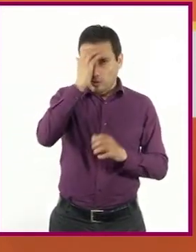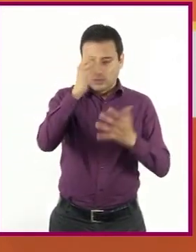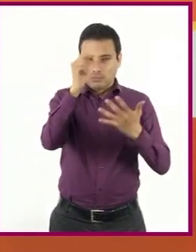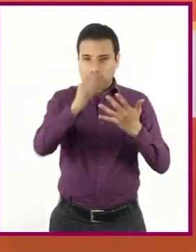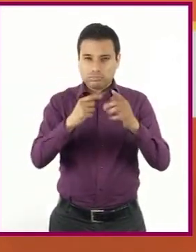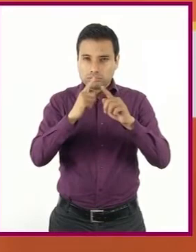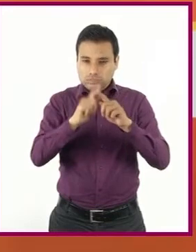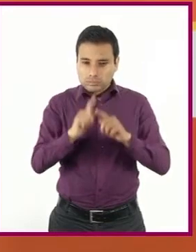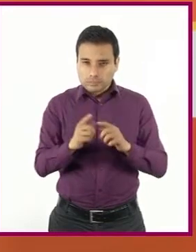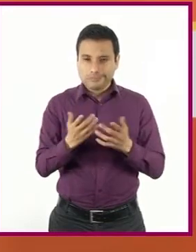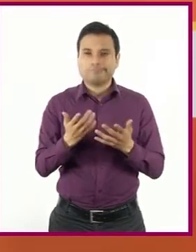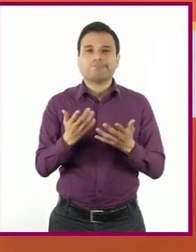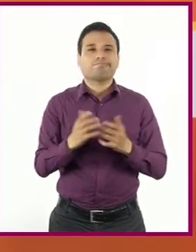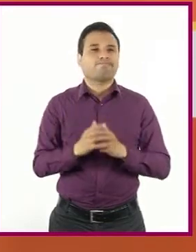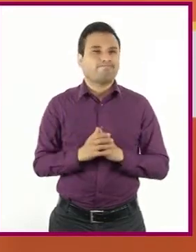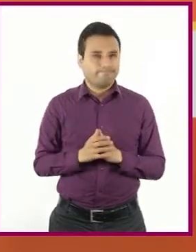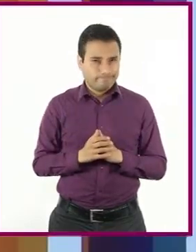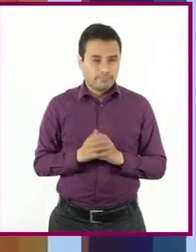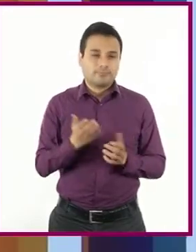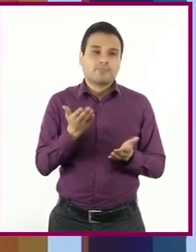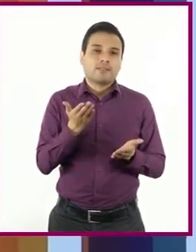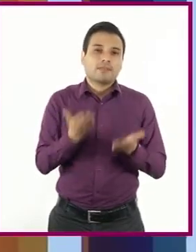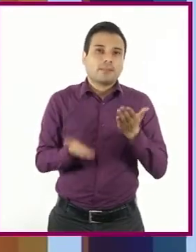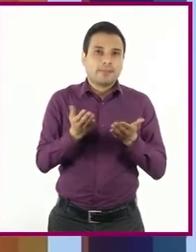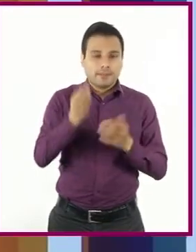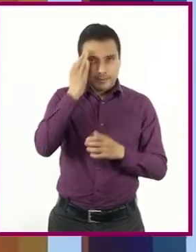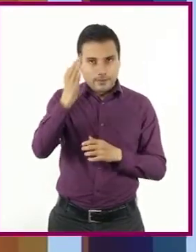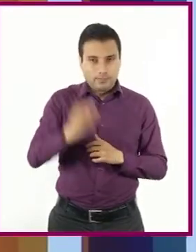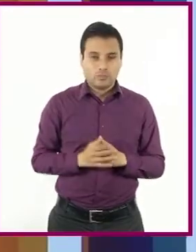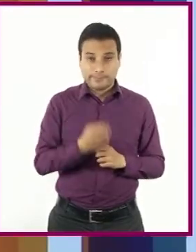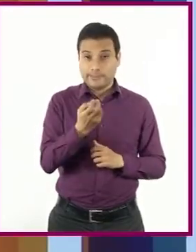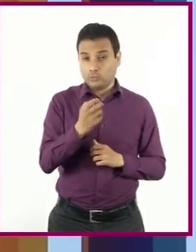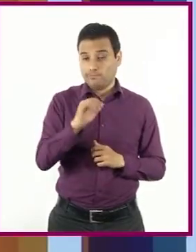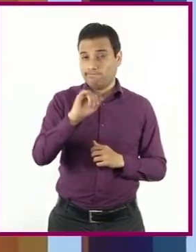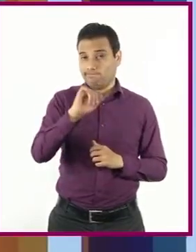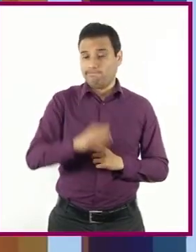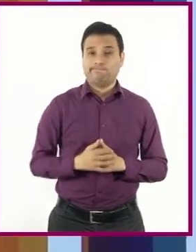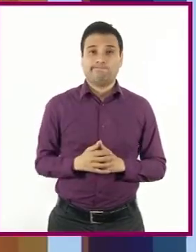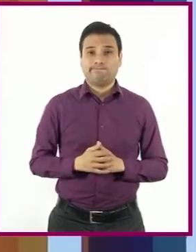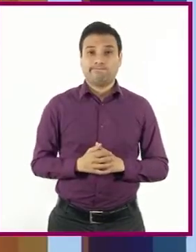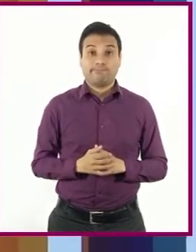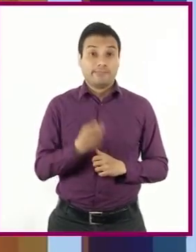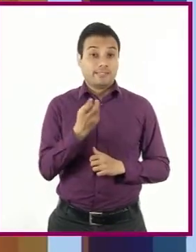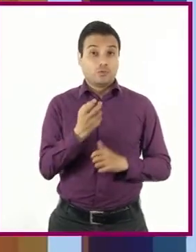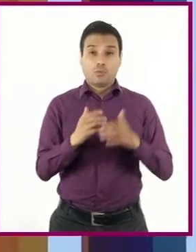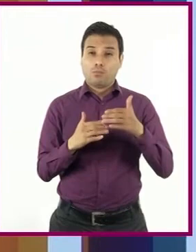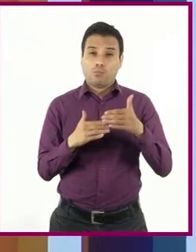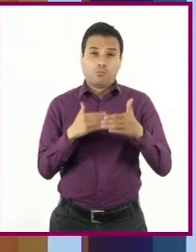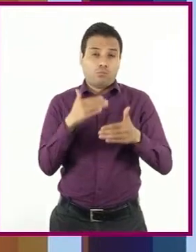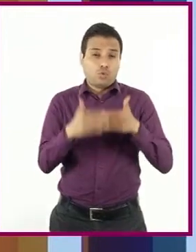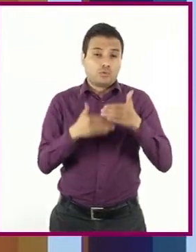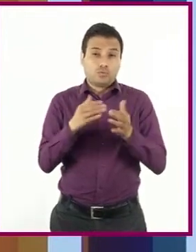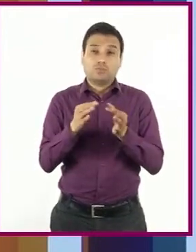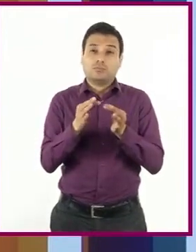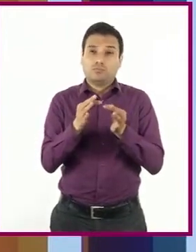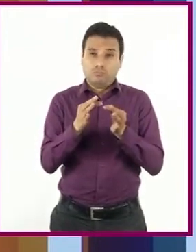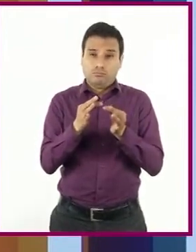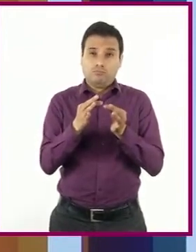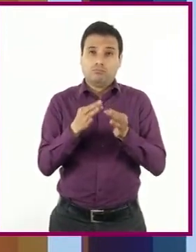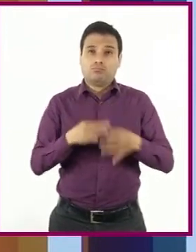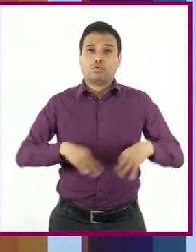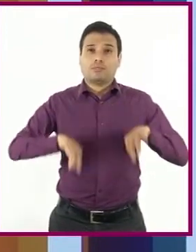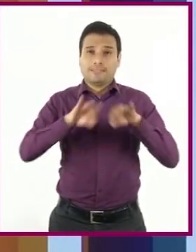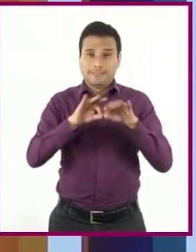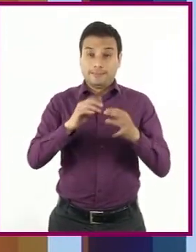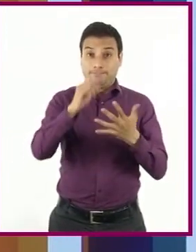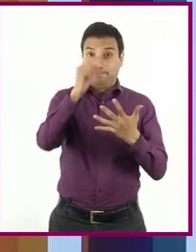que su duración es relativa al tiempo. Así es, Leslie. Es un proceso estadístico importante y sobre estos datos